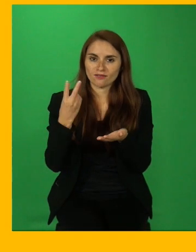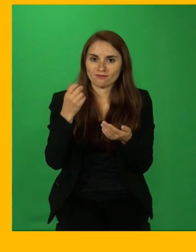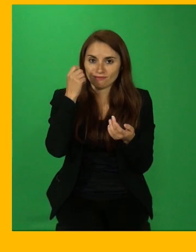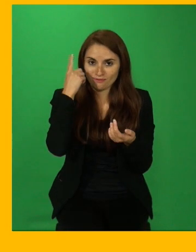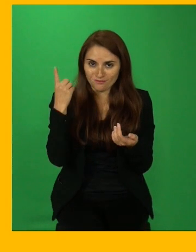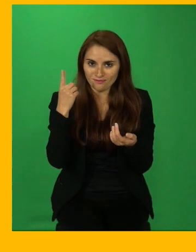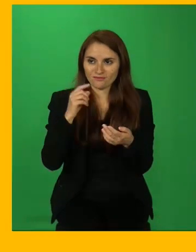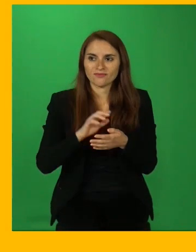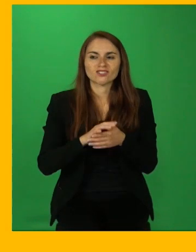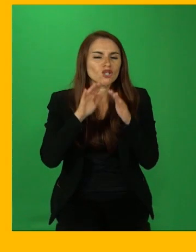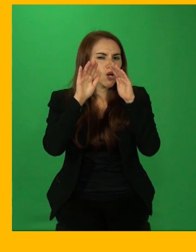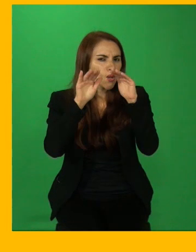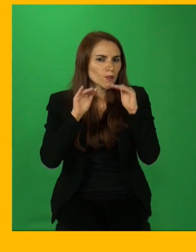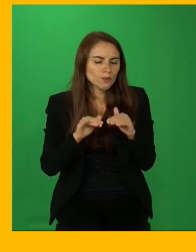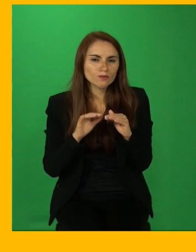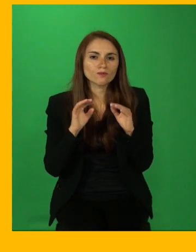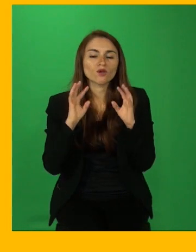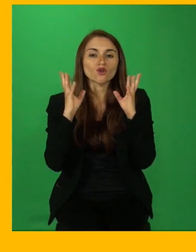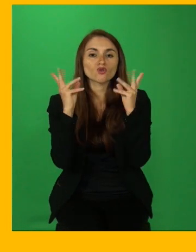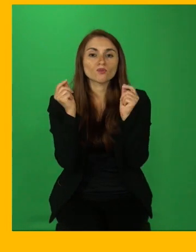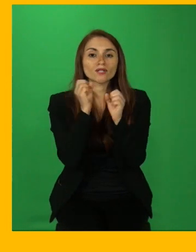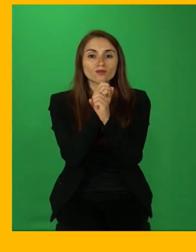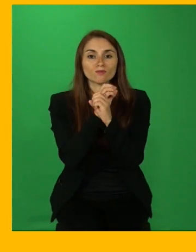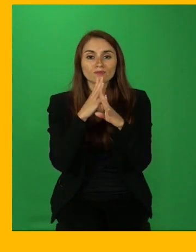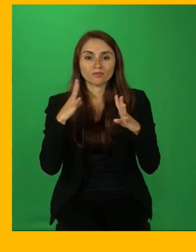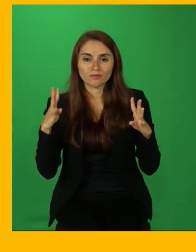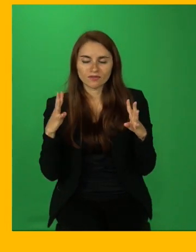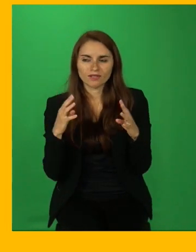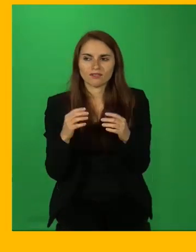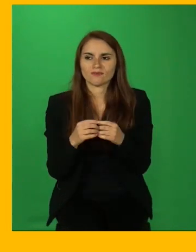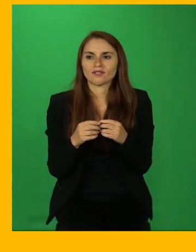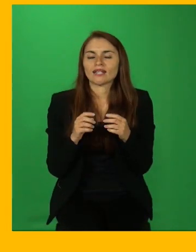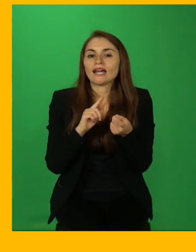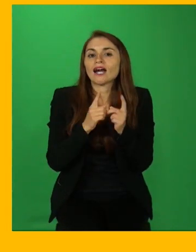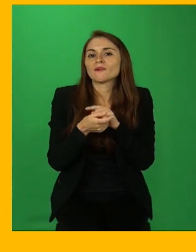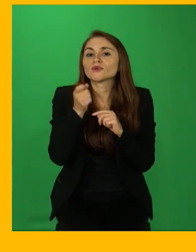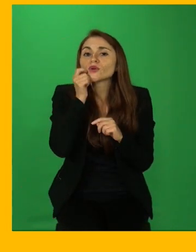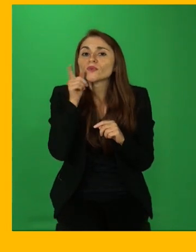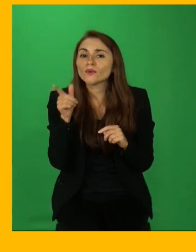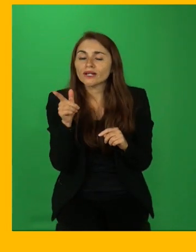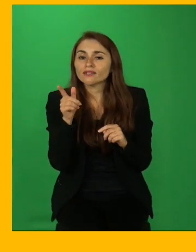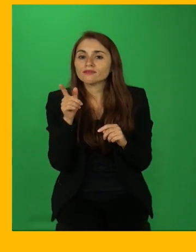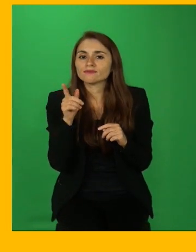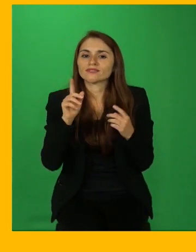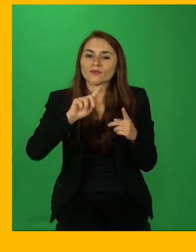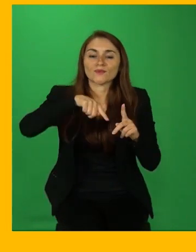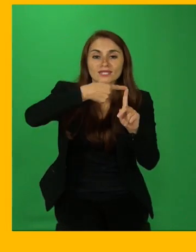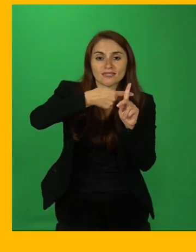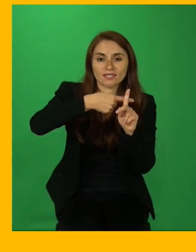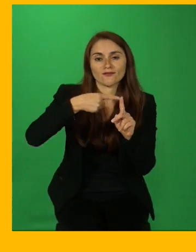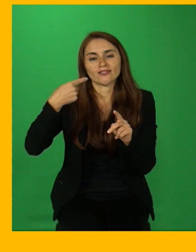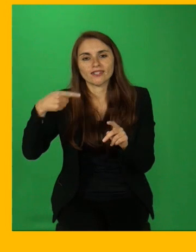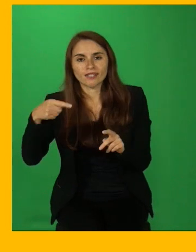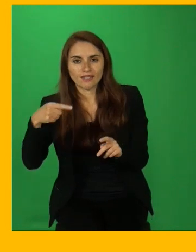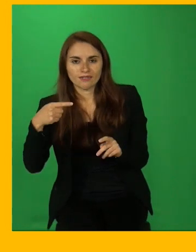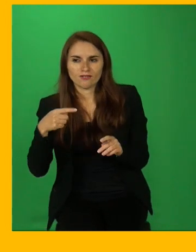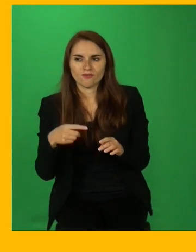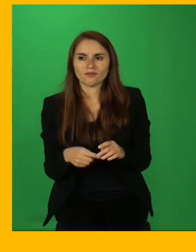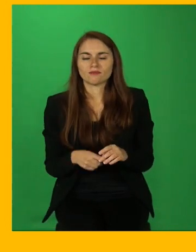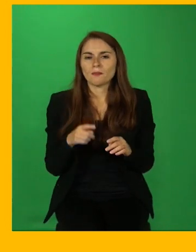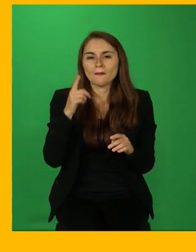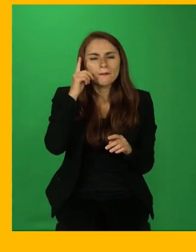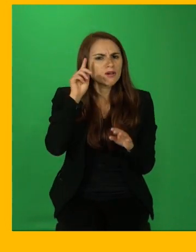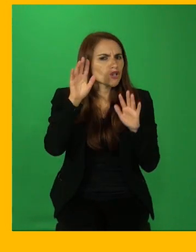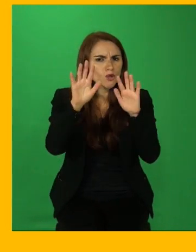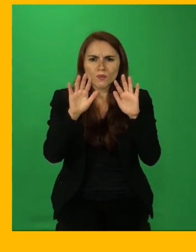que se aplica con los números enteros el único cambio es que ahora solamente trabajas con números positivos o negativos pero en el fondo